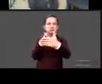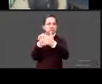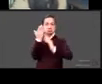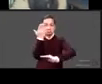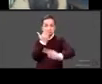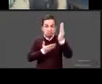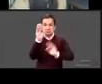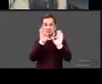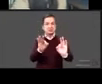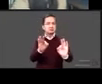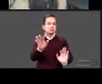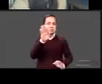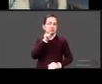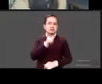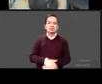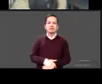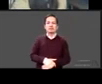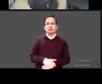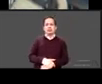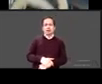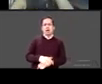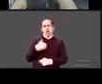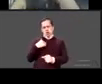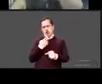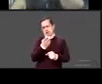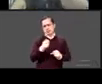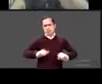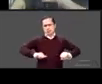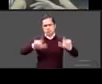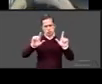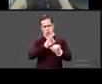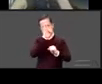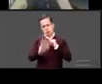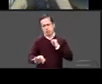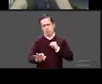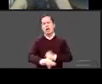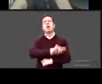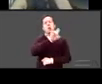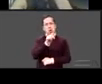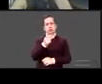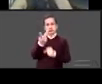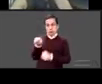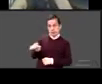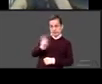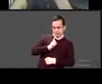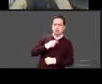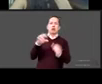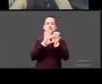evolutivo. Voy a terminar con esta para respetar el tiempo y más tarde hablaré sobre las consecuencias